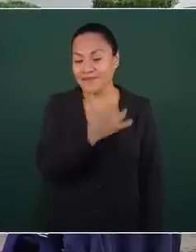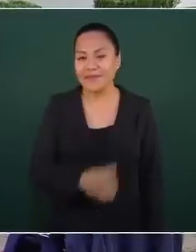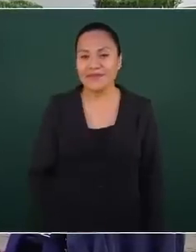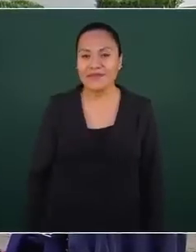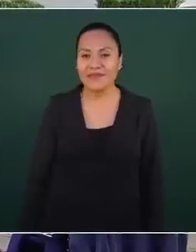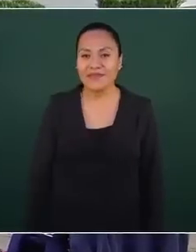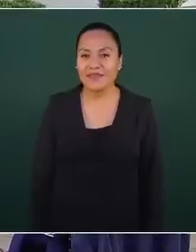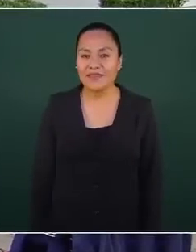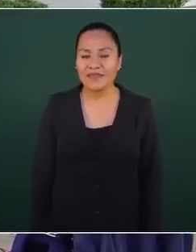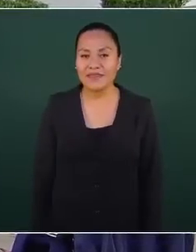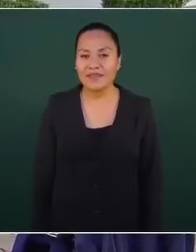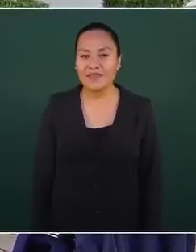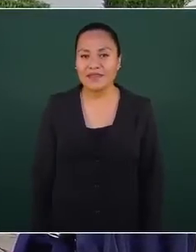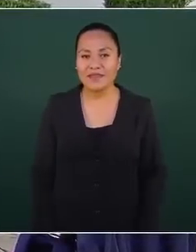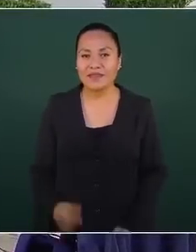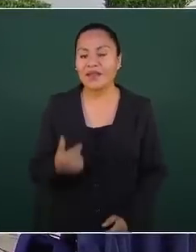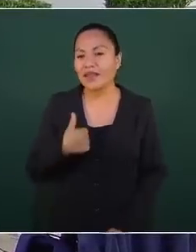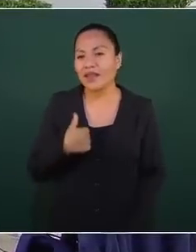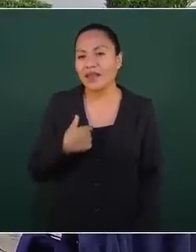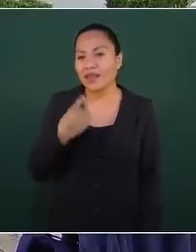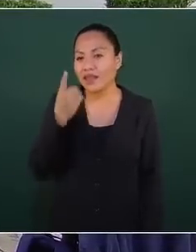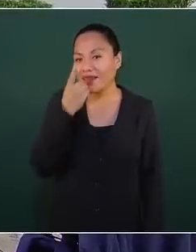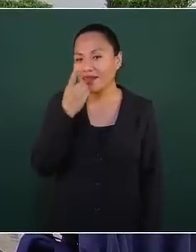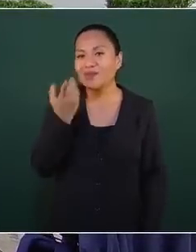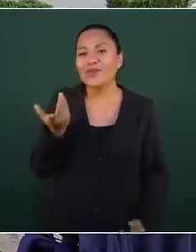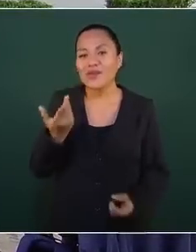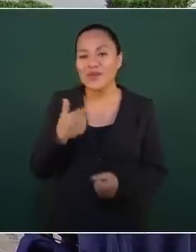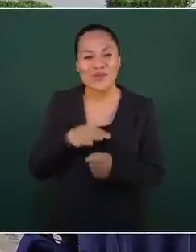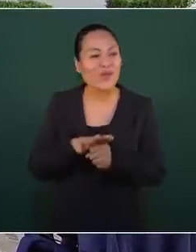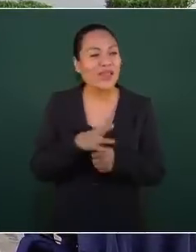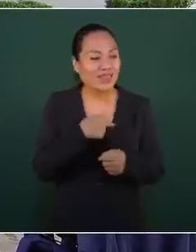Pero, ¿qué voy a desayunar? ¿Qué nos van a invitar aquí?